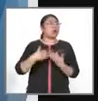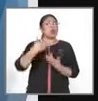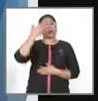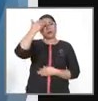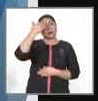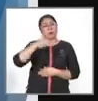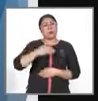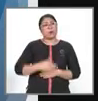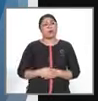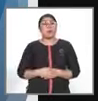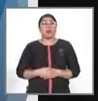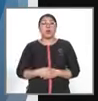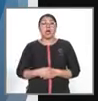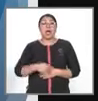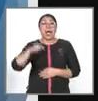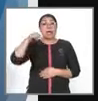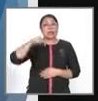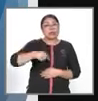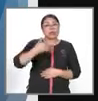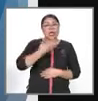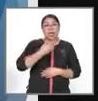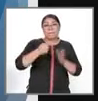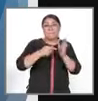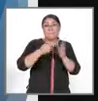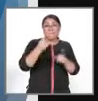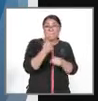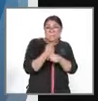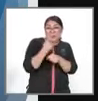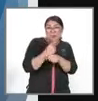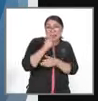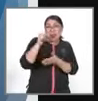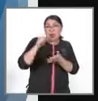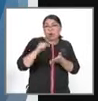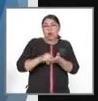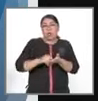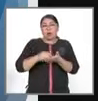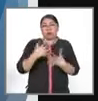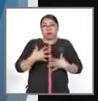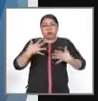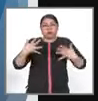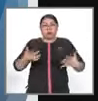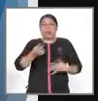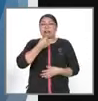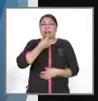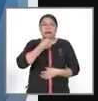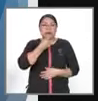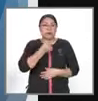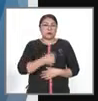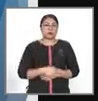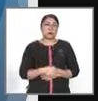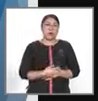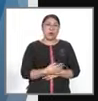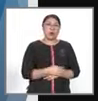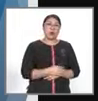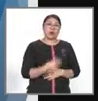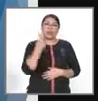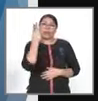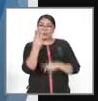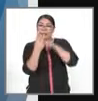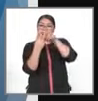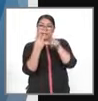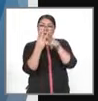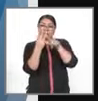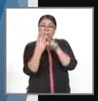nosotros somos el primer lugar en obecidad infantil en todo el mundo uno de cada tres niños de nosotros tiene